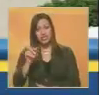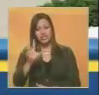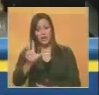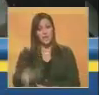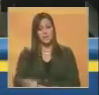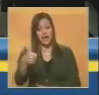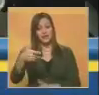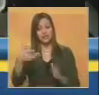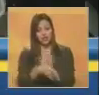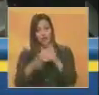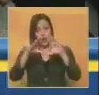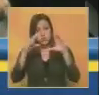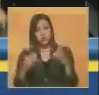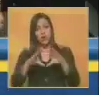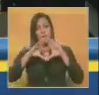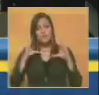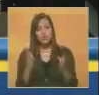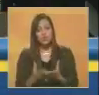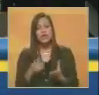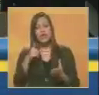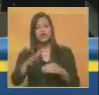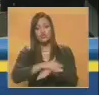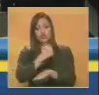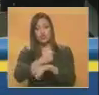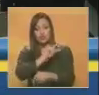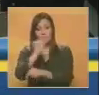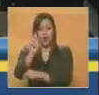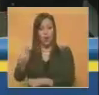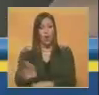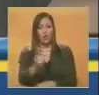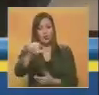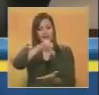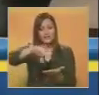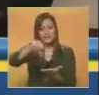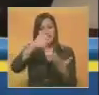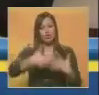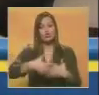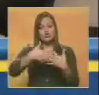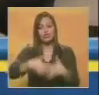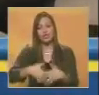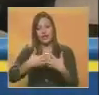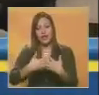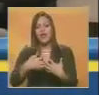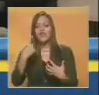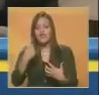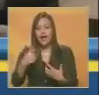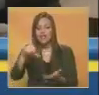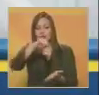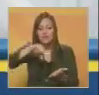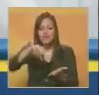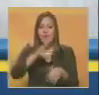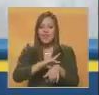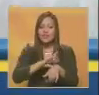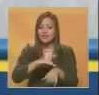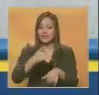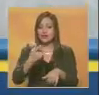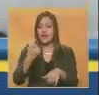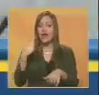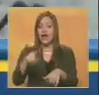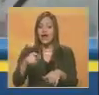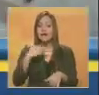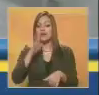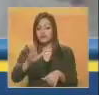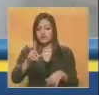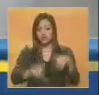productora de implantes mamarios del mundo está acusada de usar silicona de tipo Industrial en lugar de gel de uso medicinal en alguno de